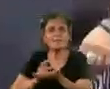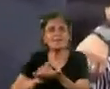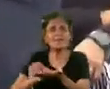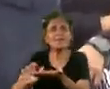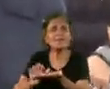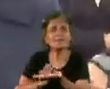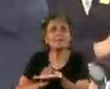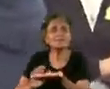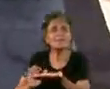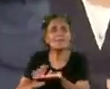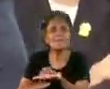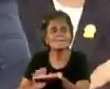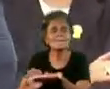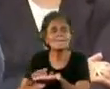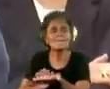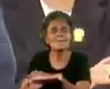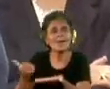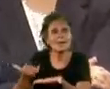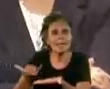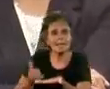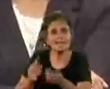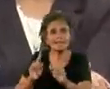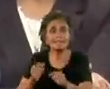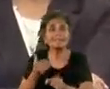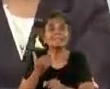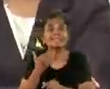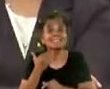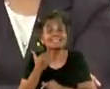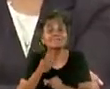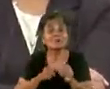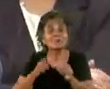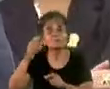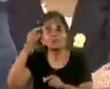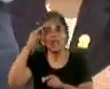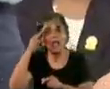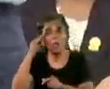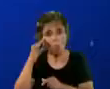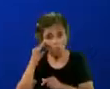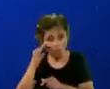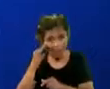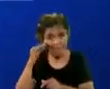también hice un libro con los 9 héroes nuestros de la Quinta de Brigada también.